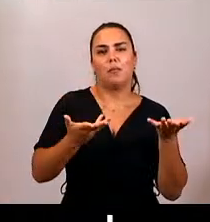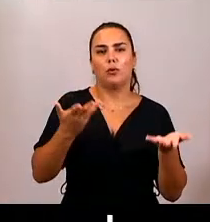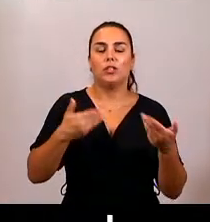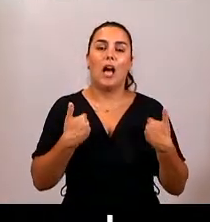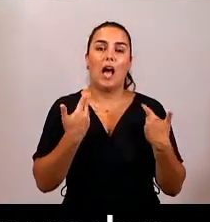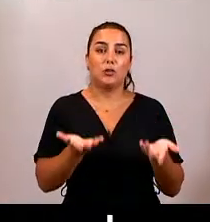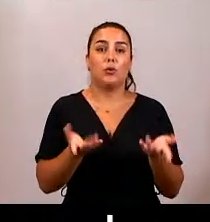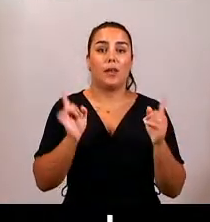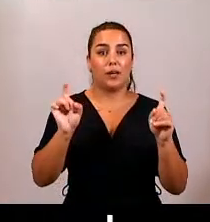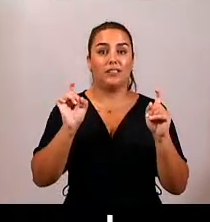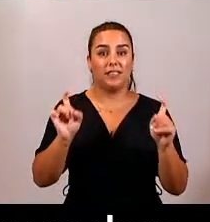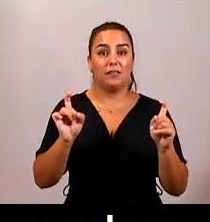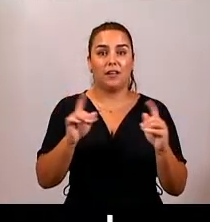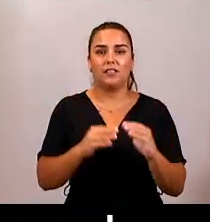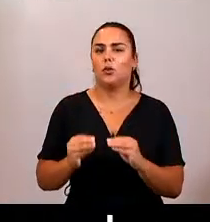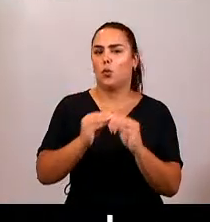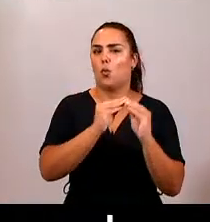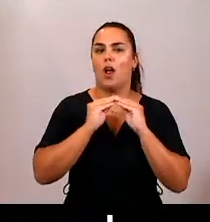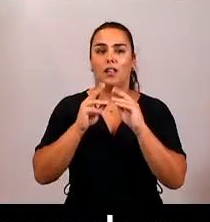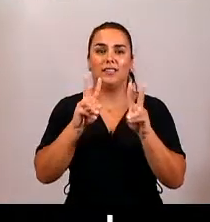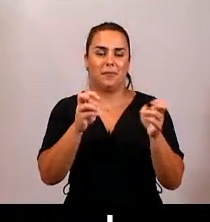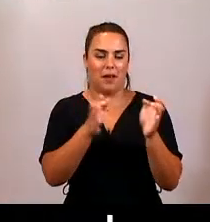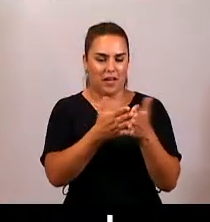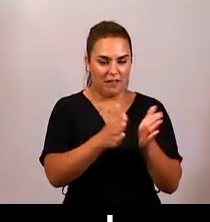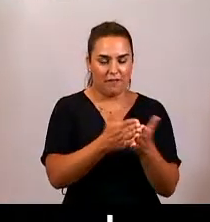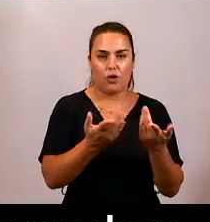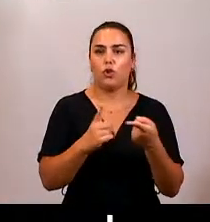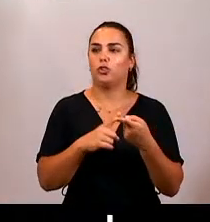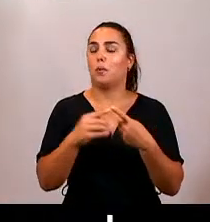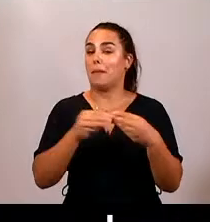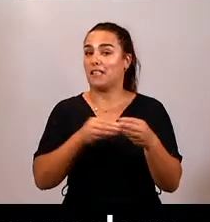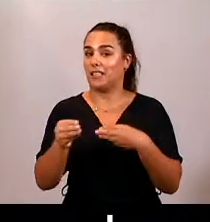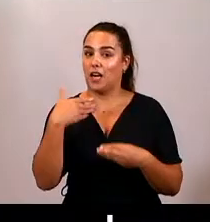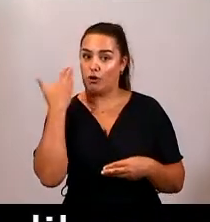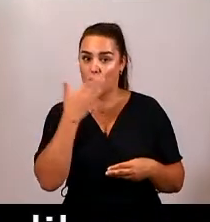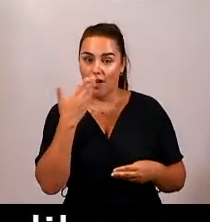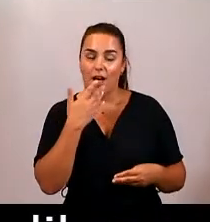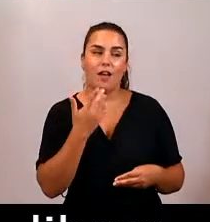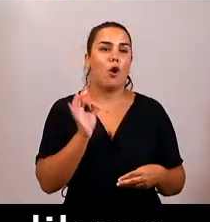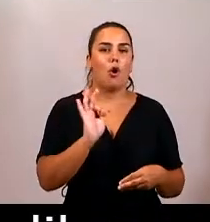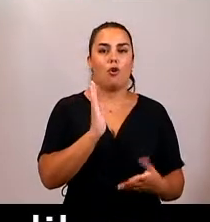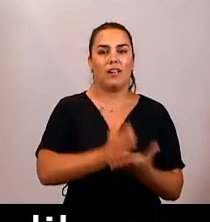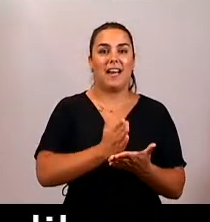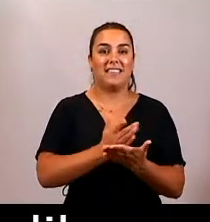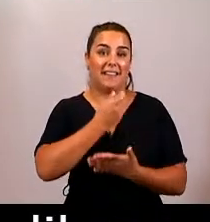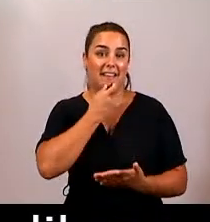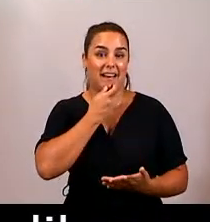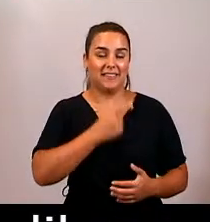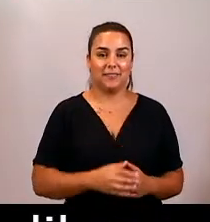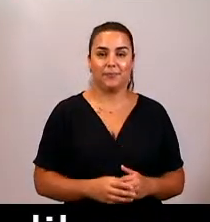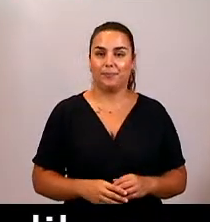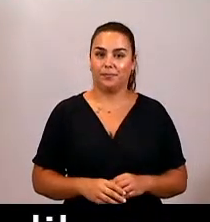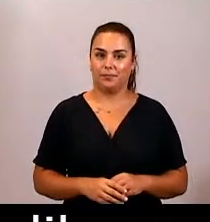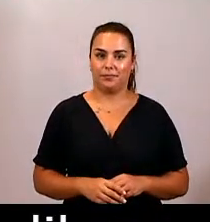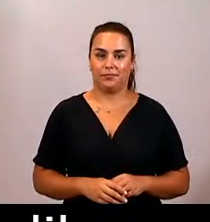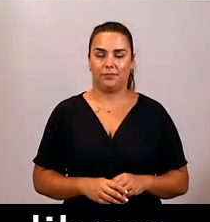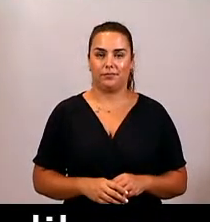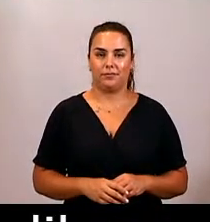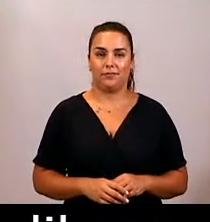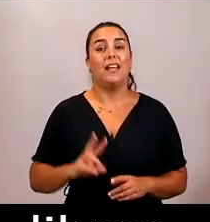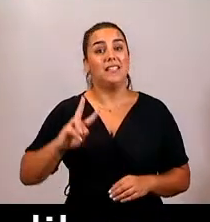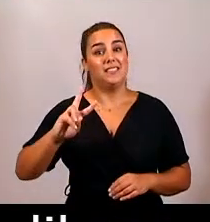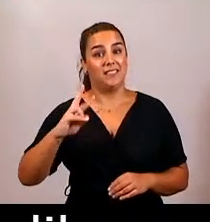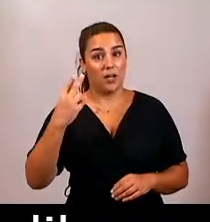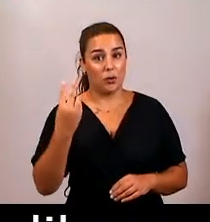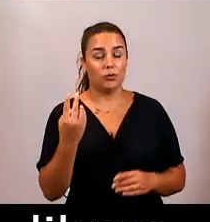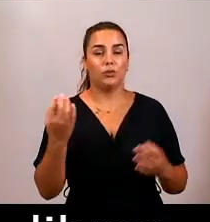ayudas educativas, como la de los libros, las del material escolar o las de las clases de inglés. Y, en segundo lugar,